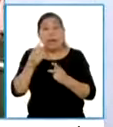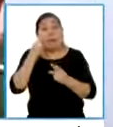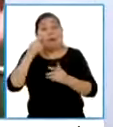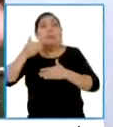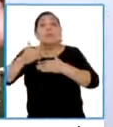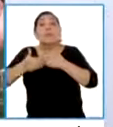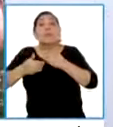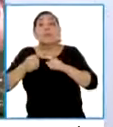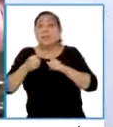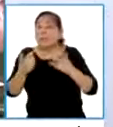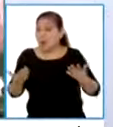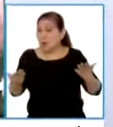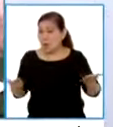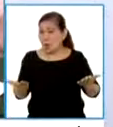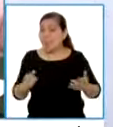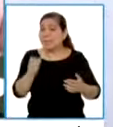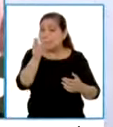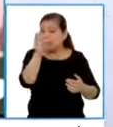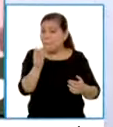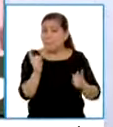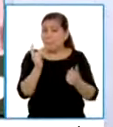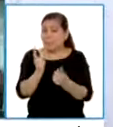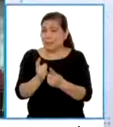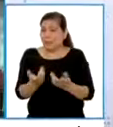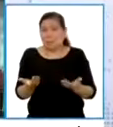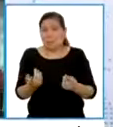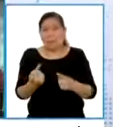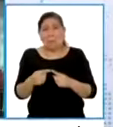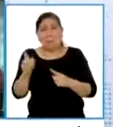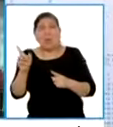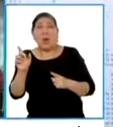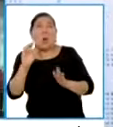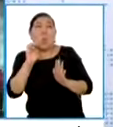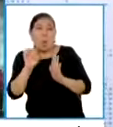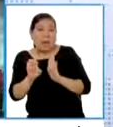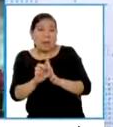en función de los hechos y de las personas. Porque si se trata de un funcionario